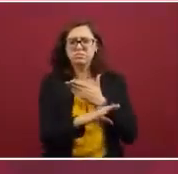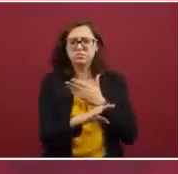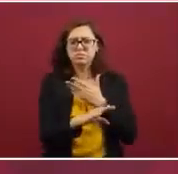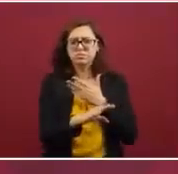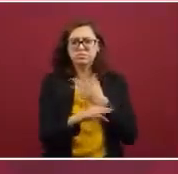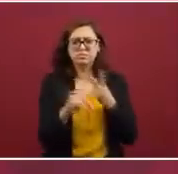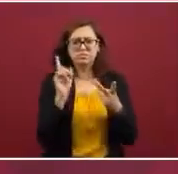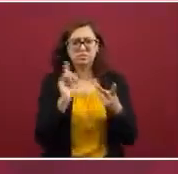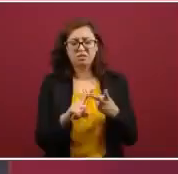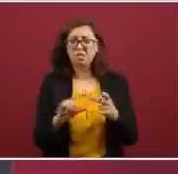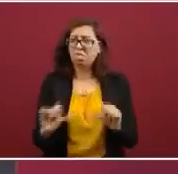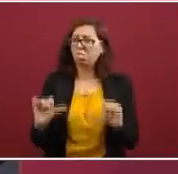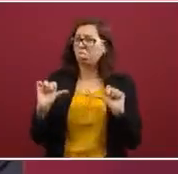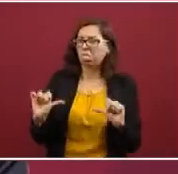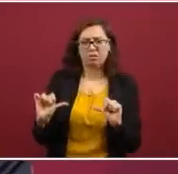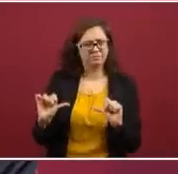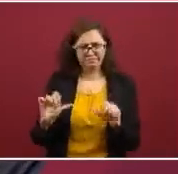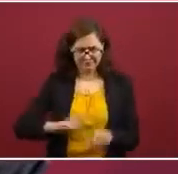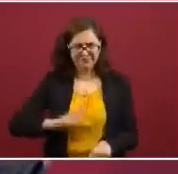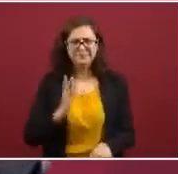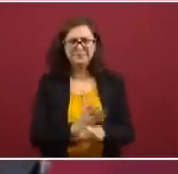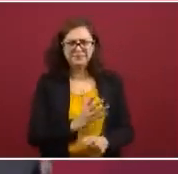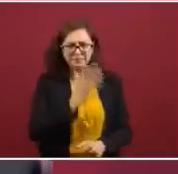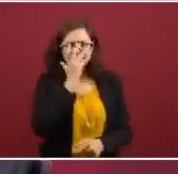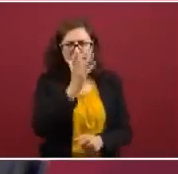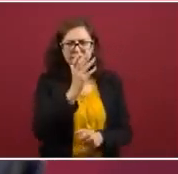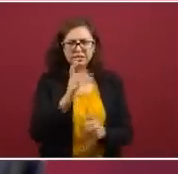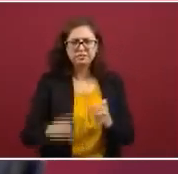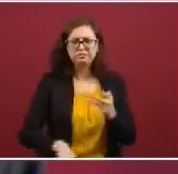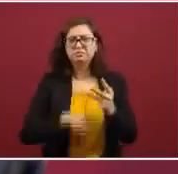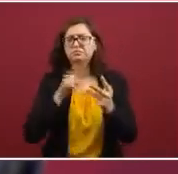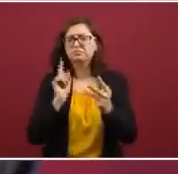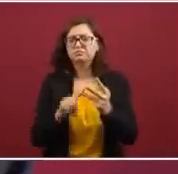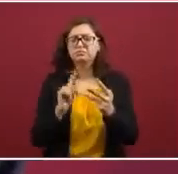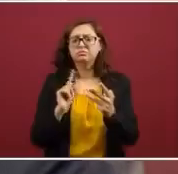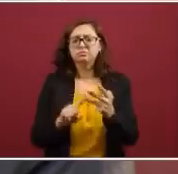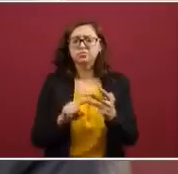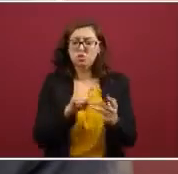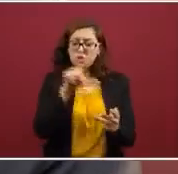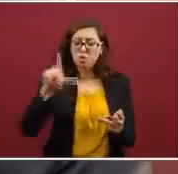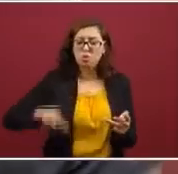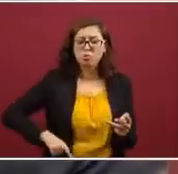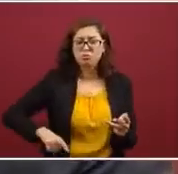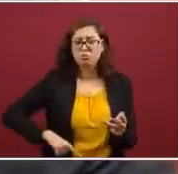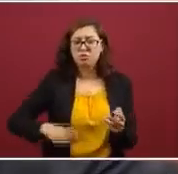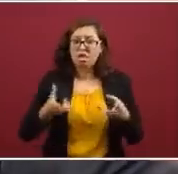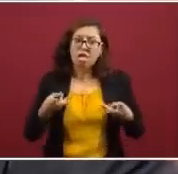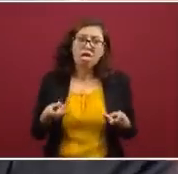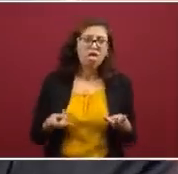con la impunidad y hacer un gobierno austero.